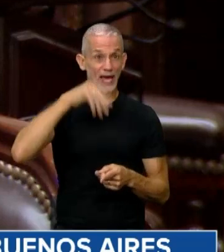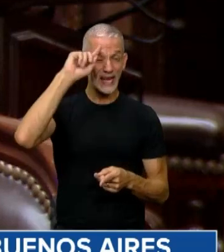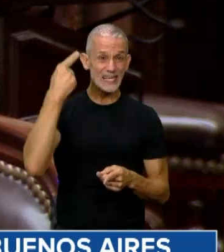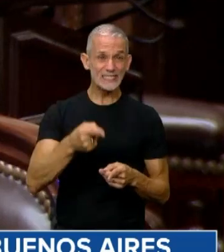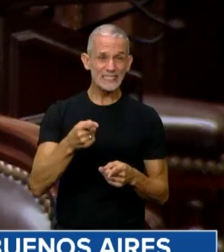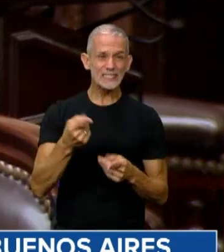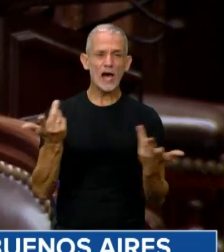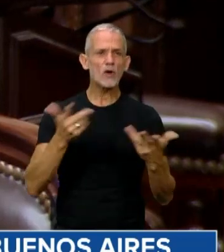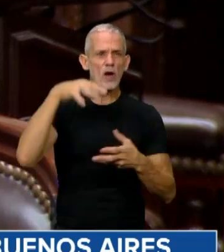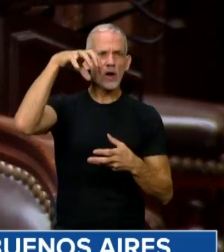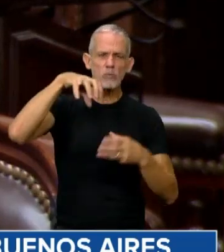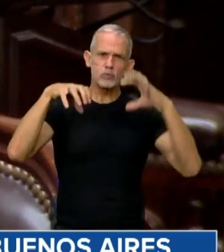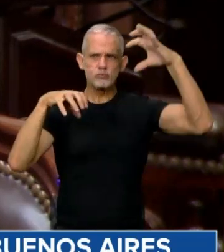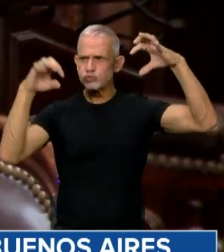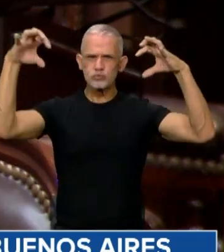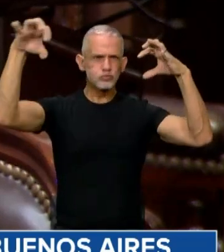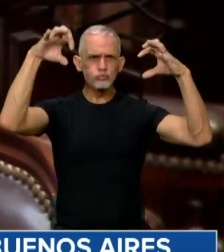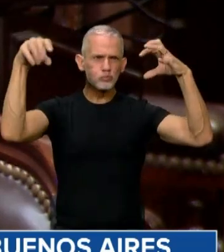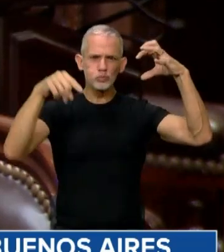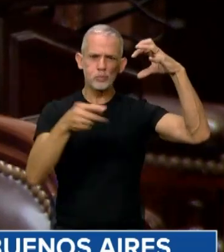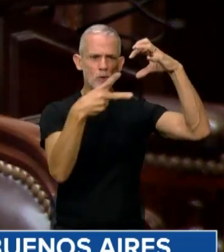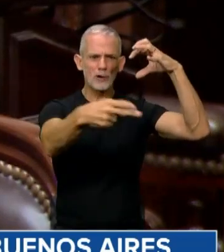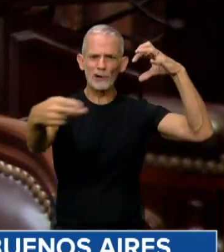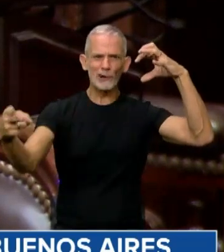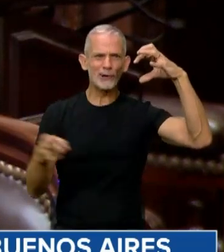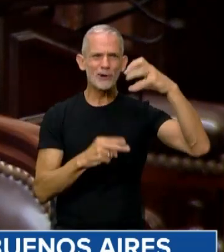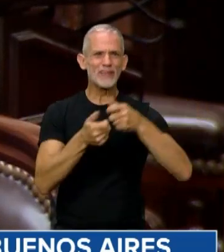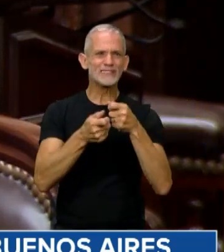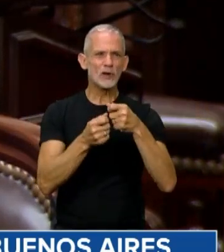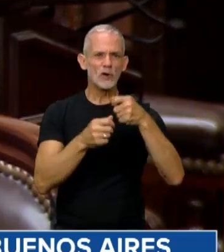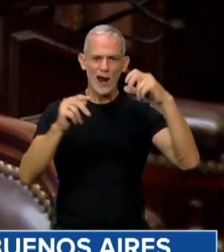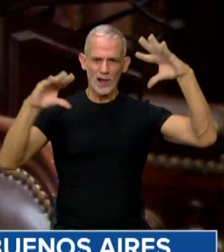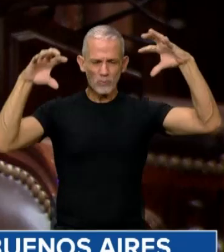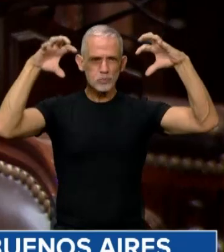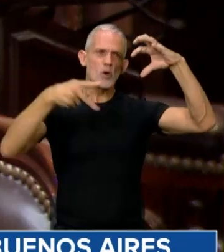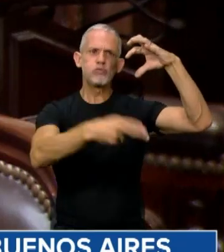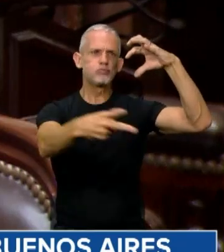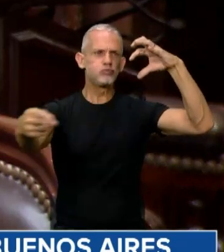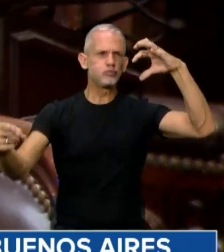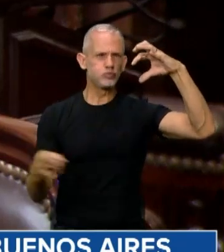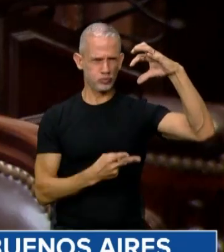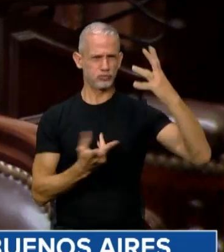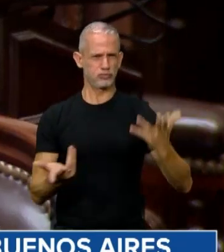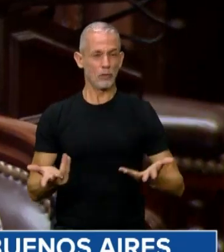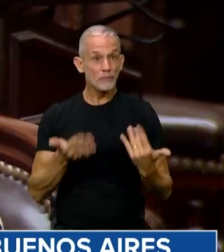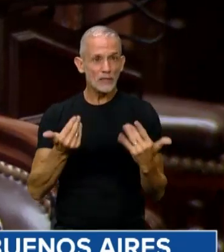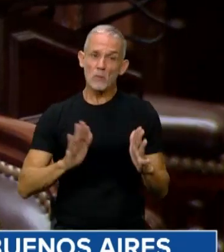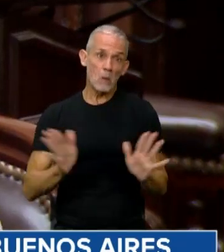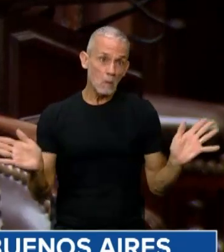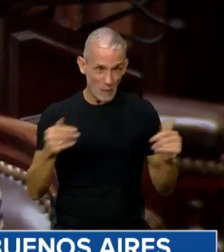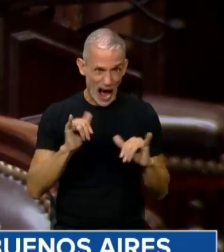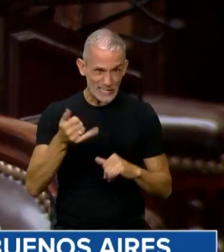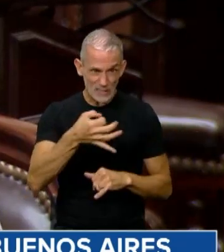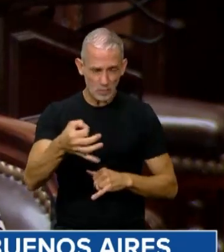Estado instalar los inhibidores en cada uno de los pabellones. Eso no se ha hecho. Entonces, podremos